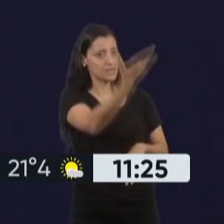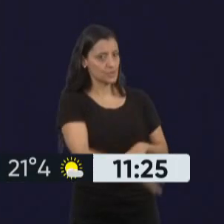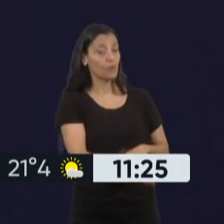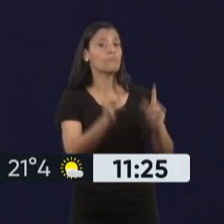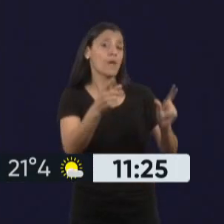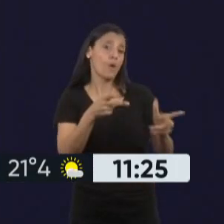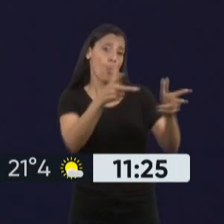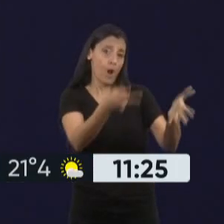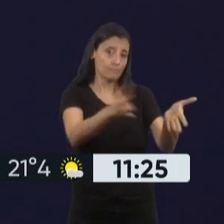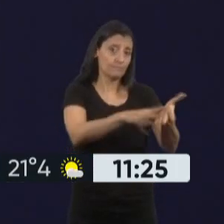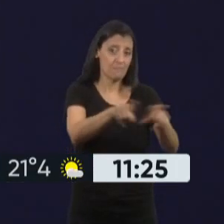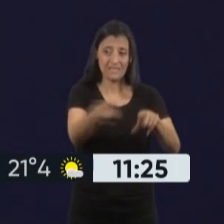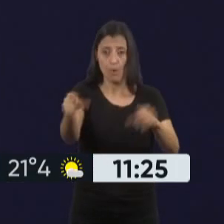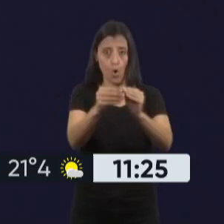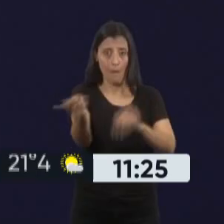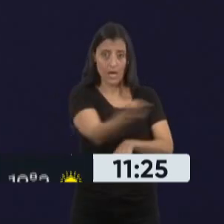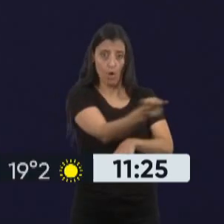repito, lo mismo que a Jonathan.